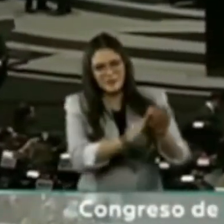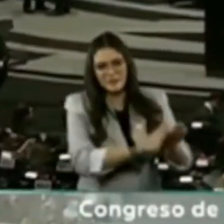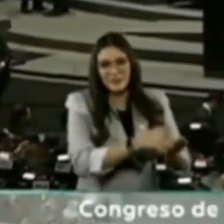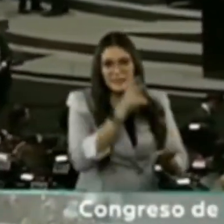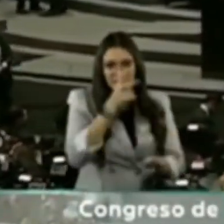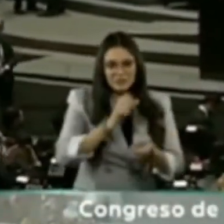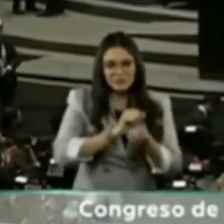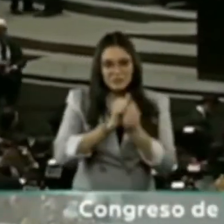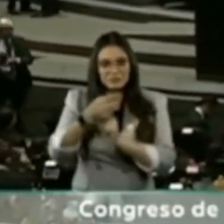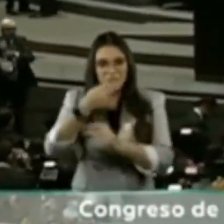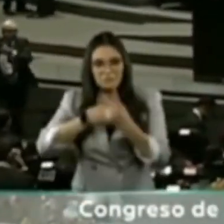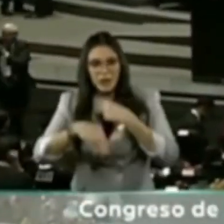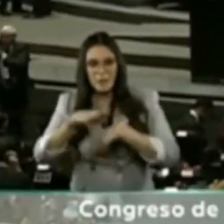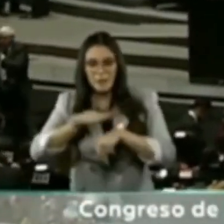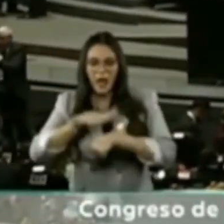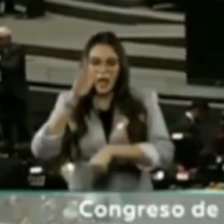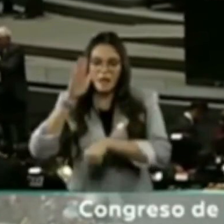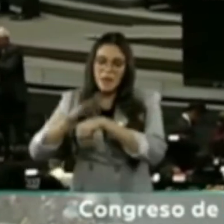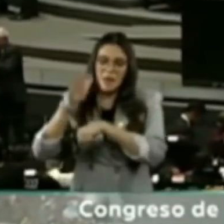señora?